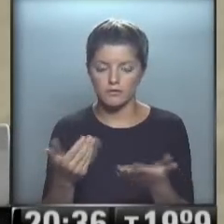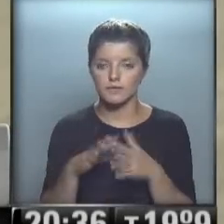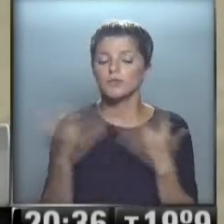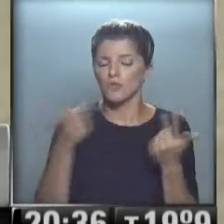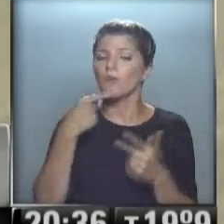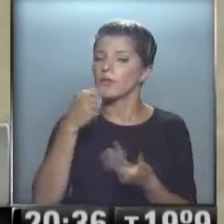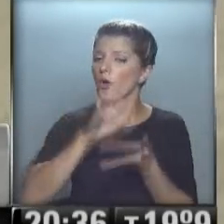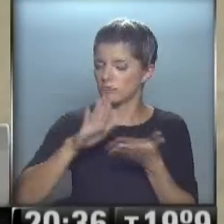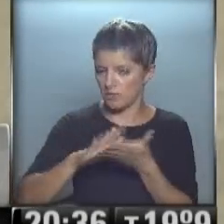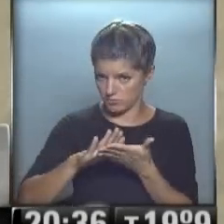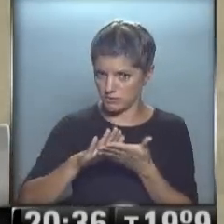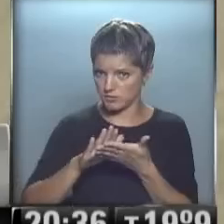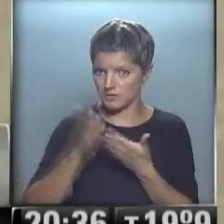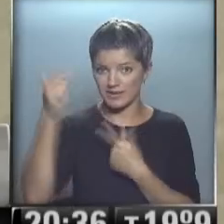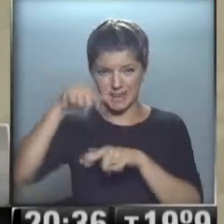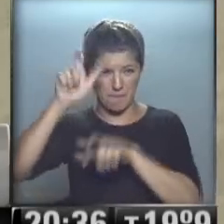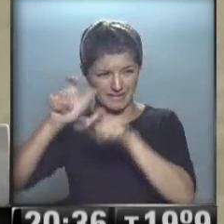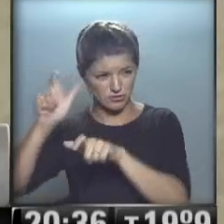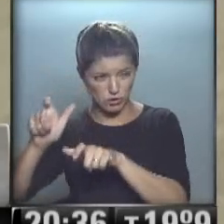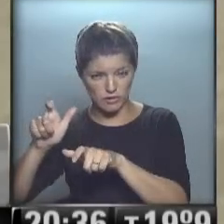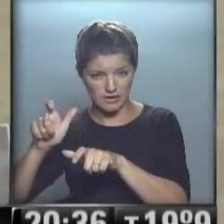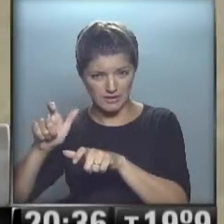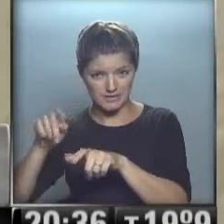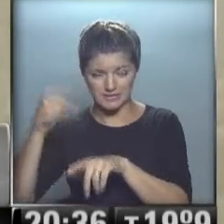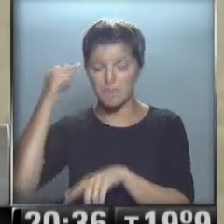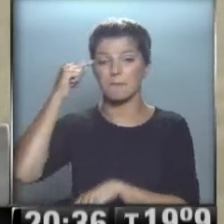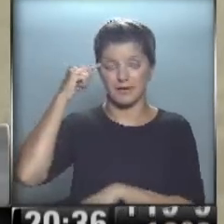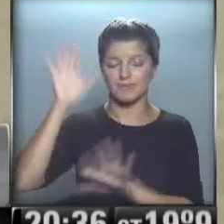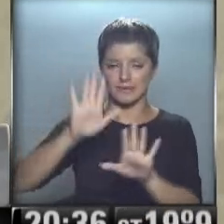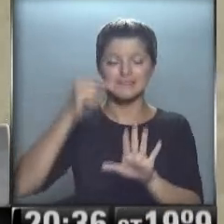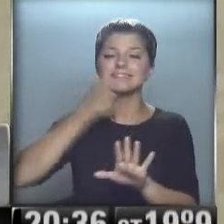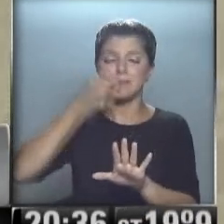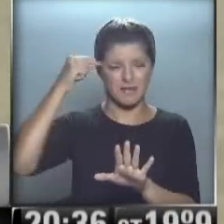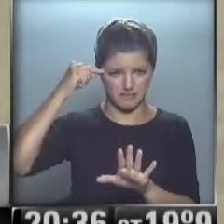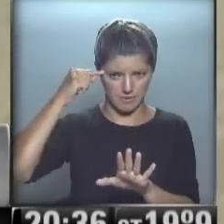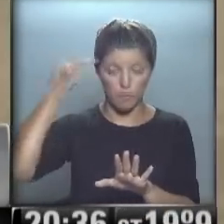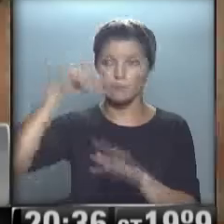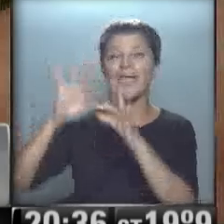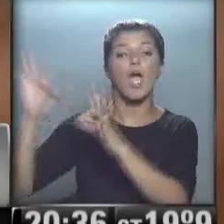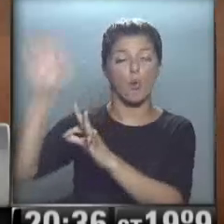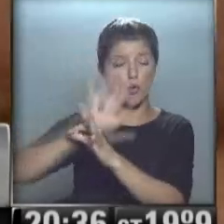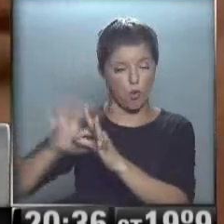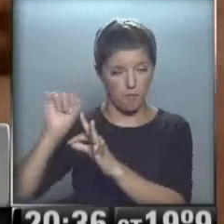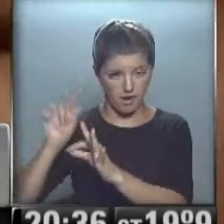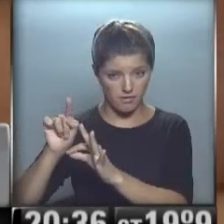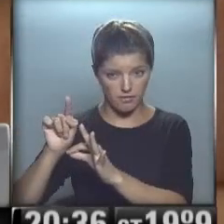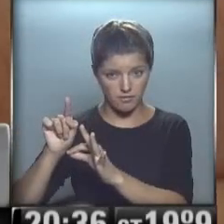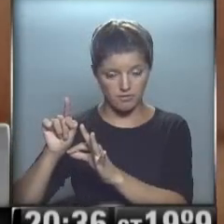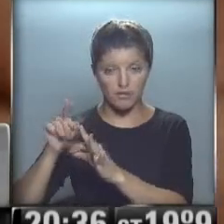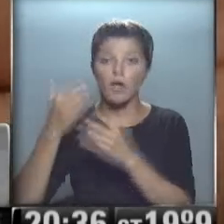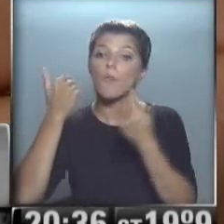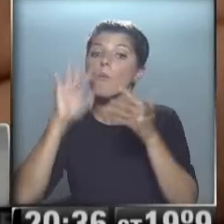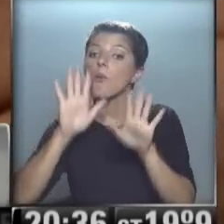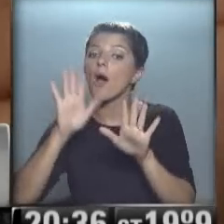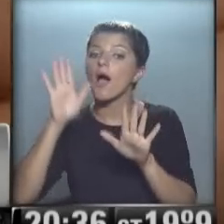Vuelvo a repetir, esta gente, si pensamos de que en Europa, que quizás podía